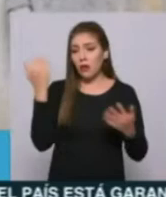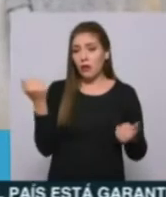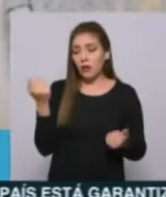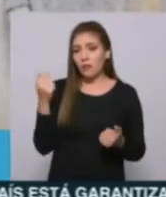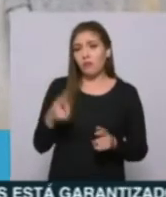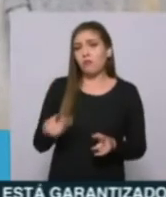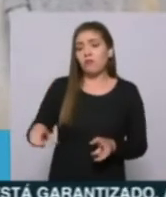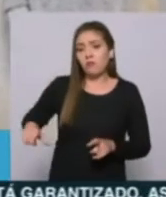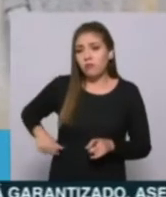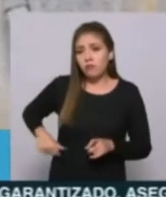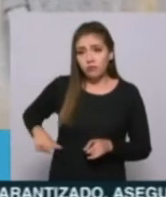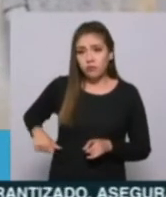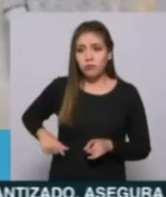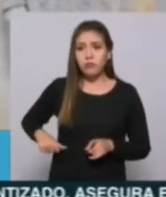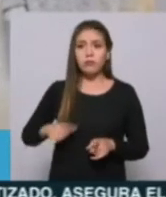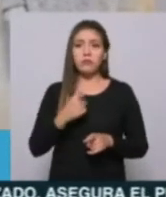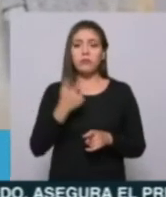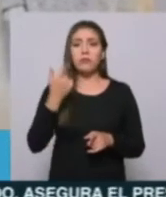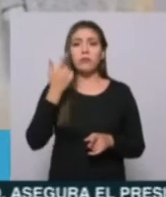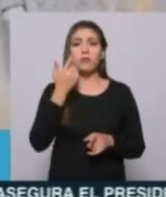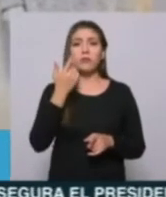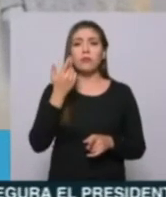mexicano, el gobierno en turno,